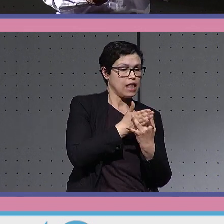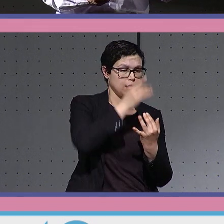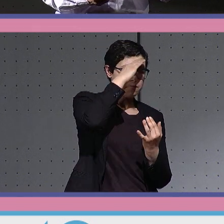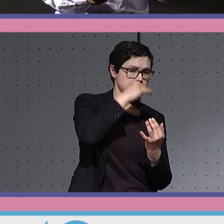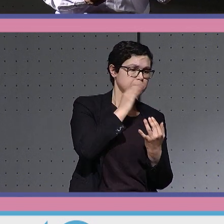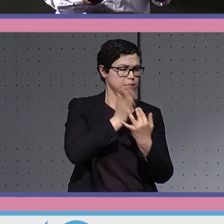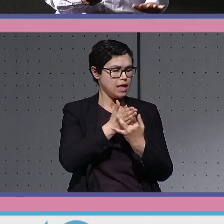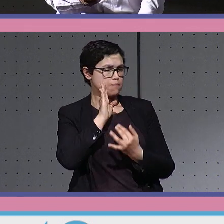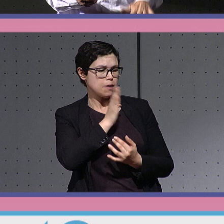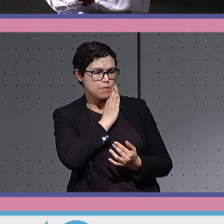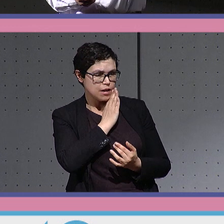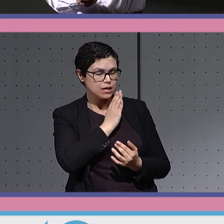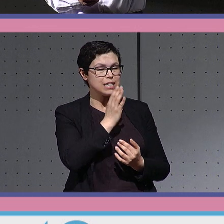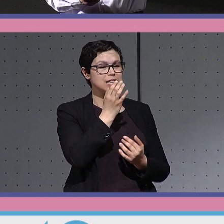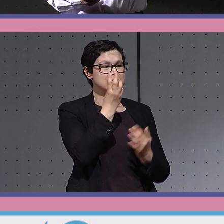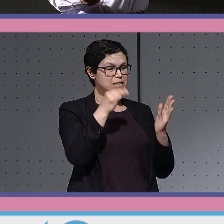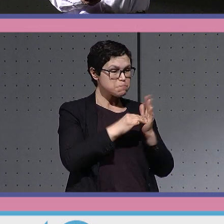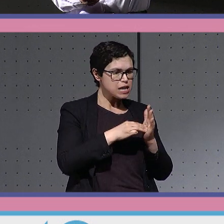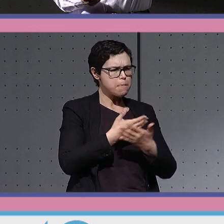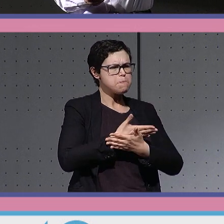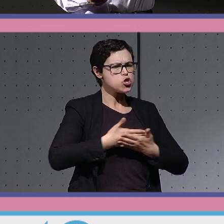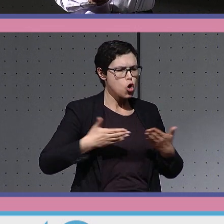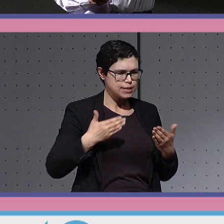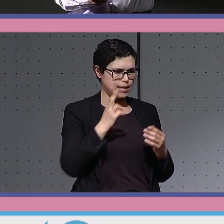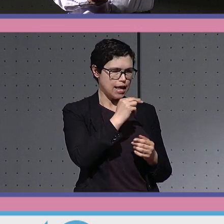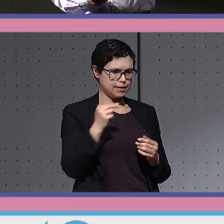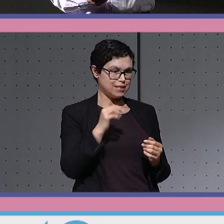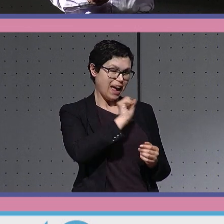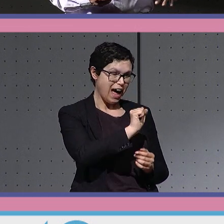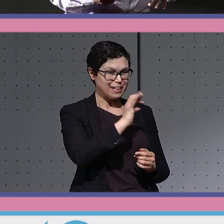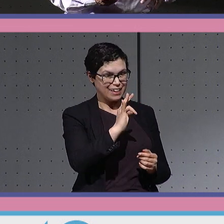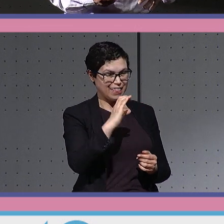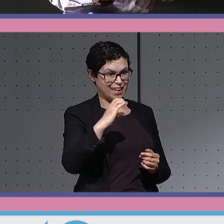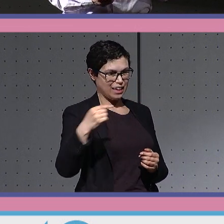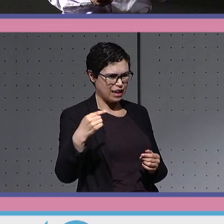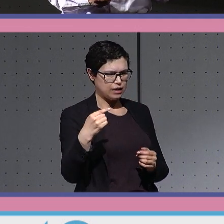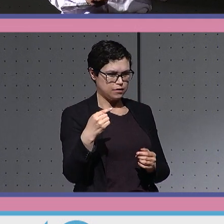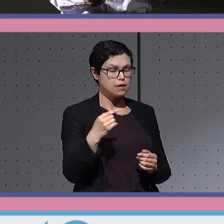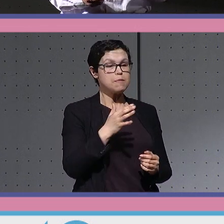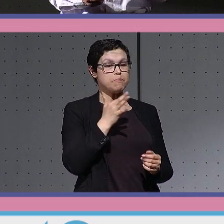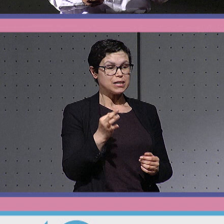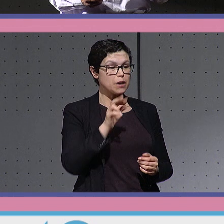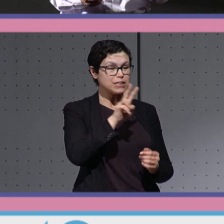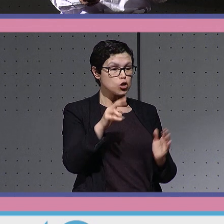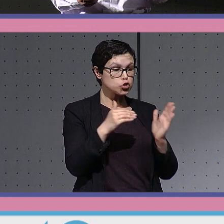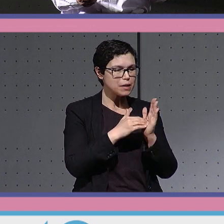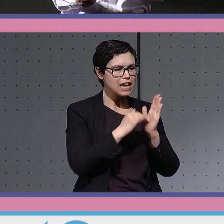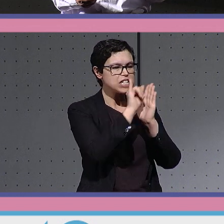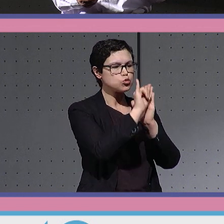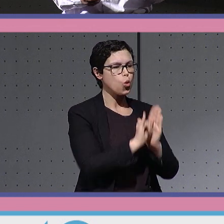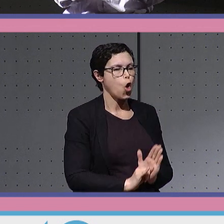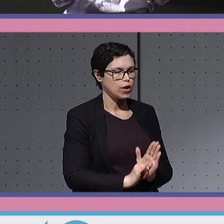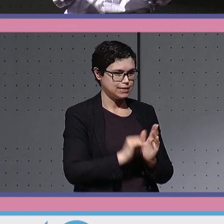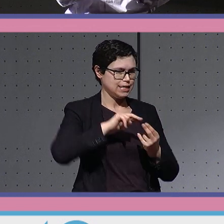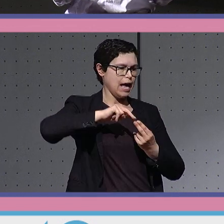Tenemos 3.300 millones de letras, que es una barbaridad. Y tenemos 22.000 instrucciones, que le llamamos